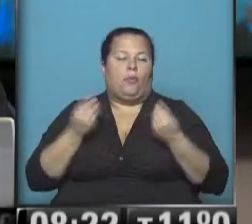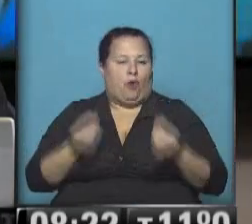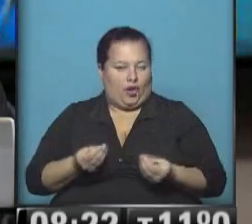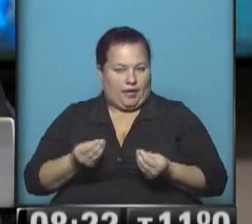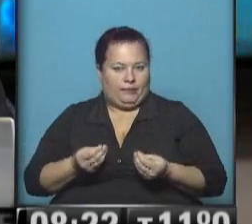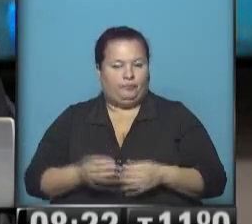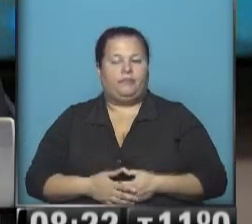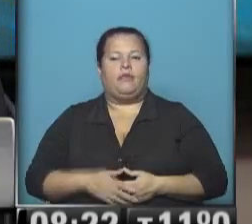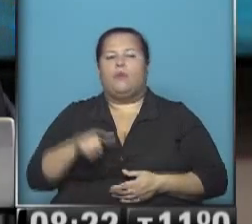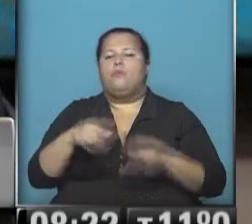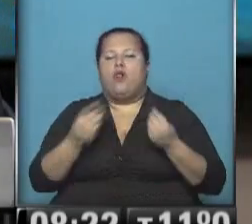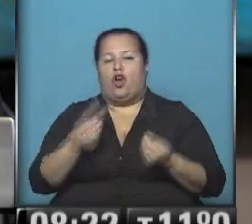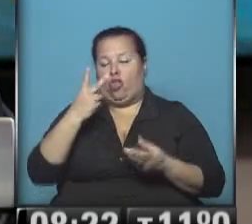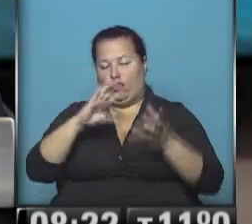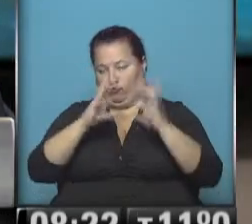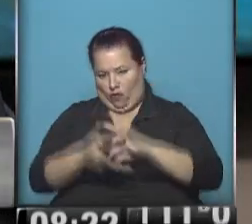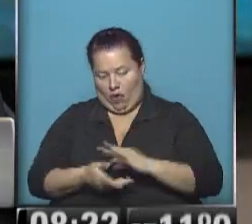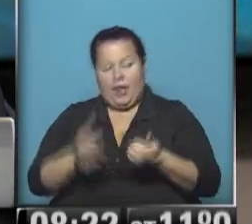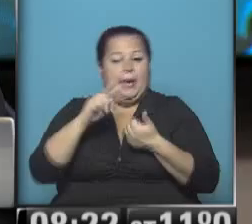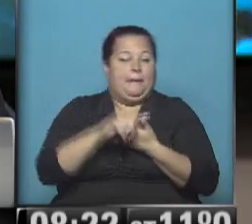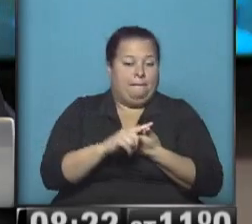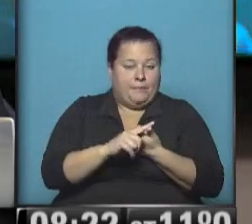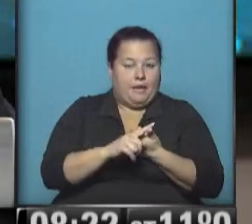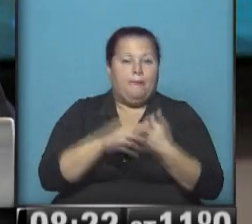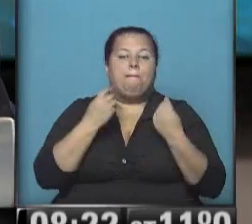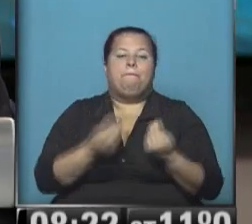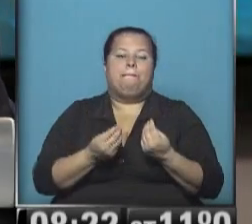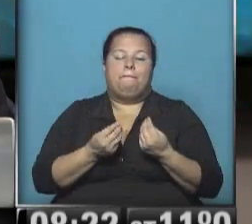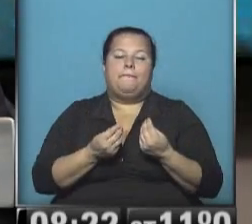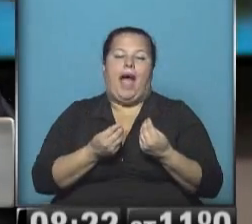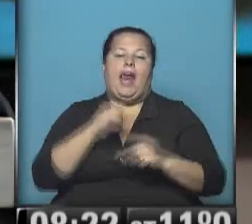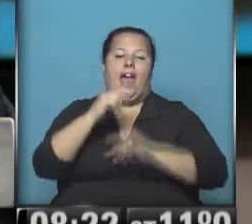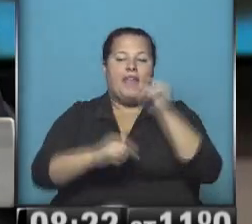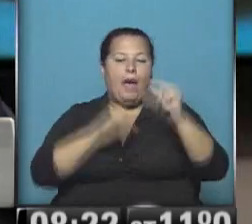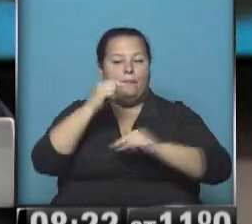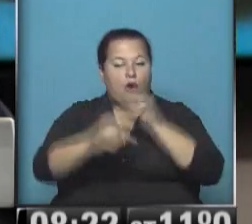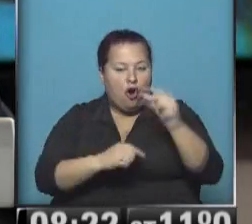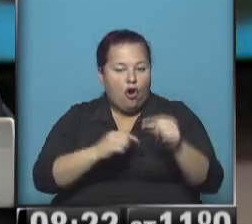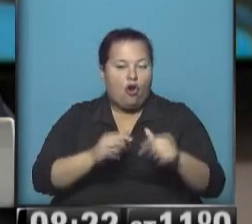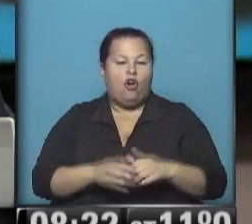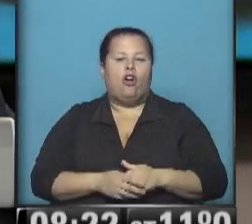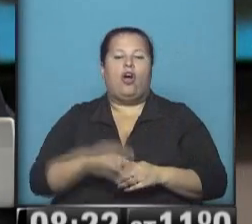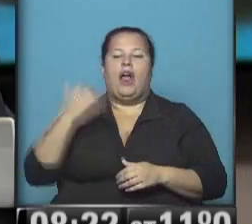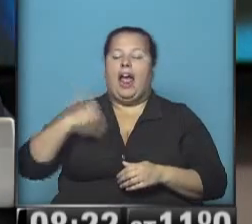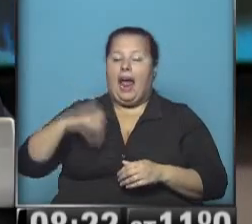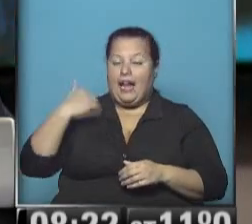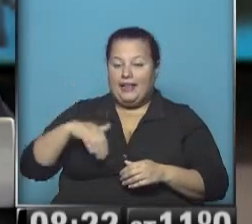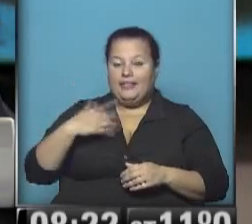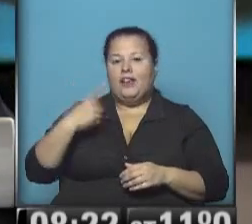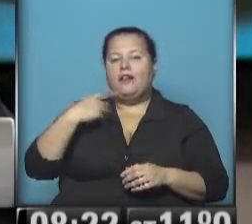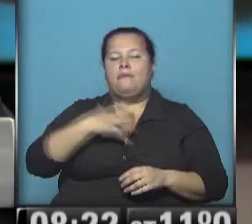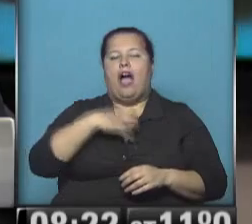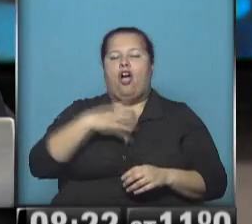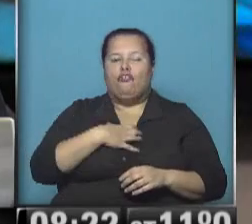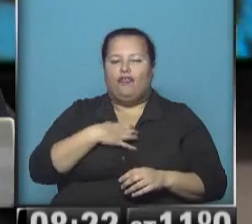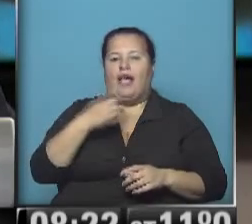tenemos esto yo diría por dos motivos en primer lugar para tratar de que gradualmente los argentinos nos llevamos confiando en